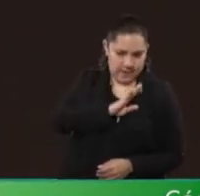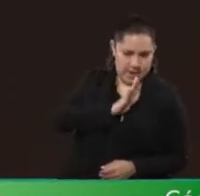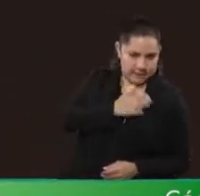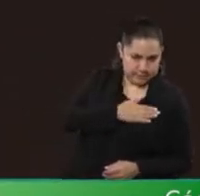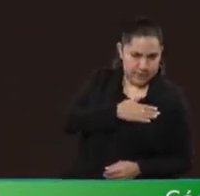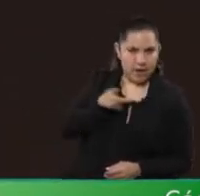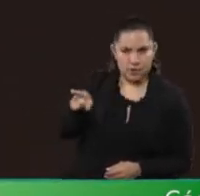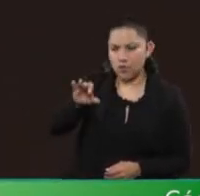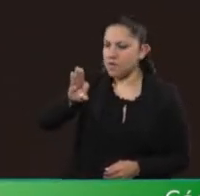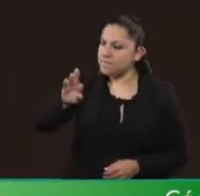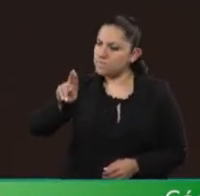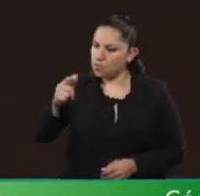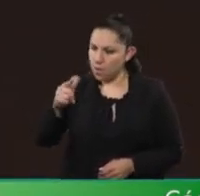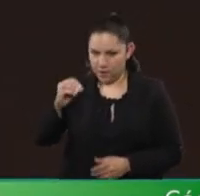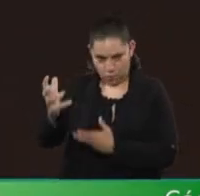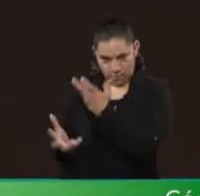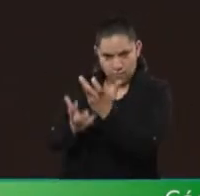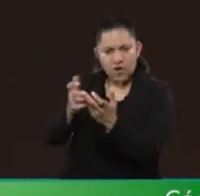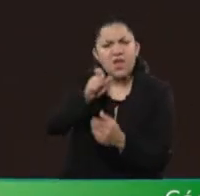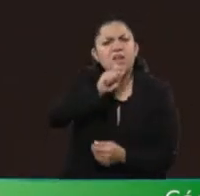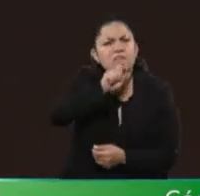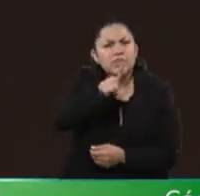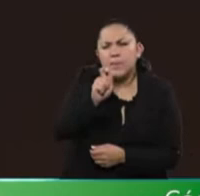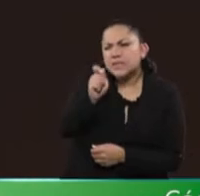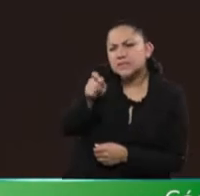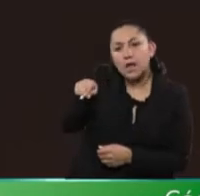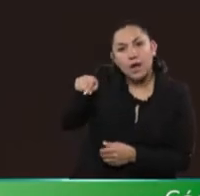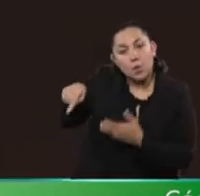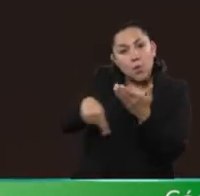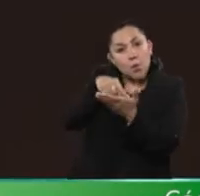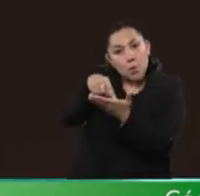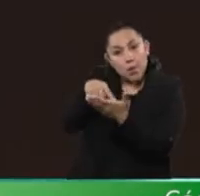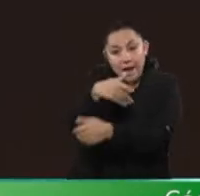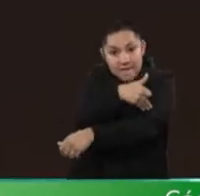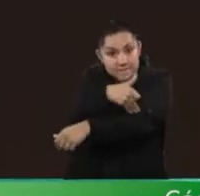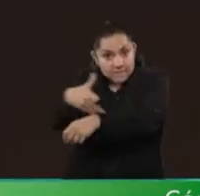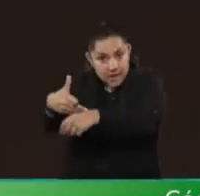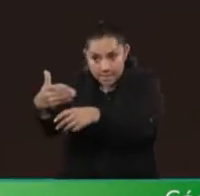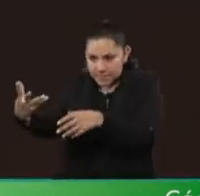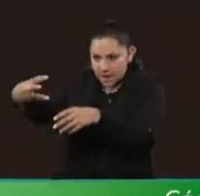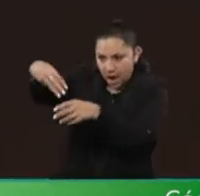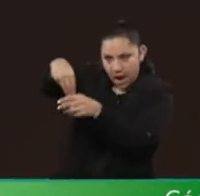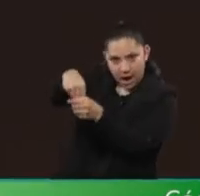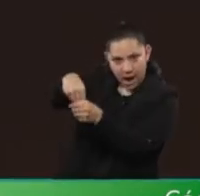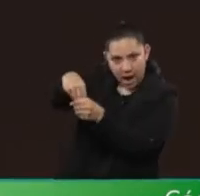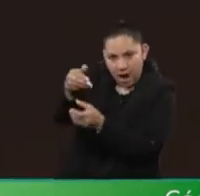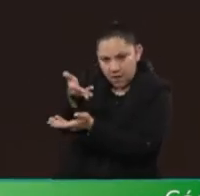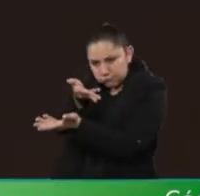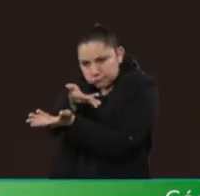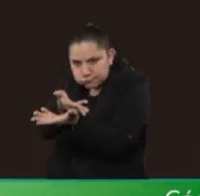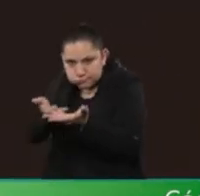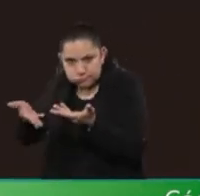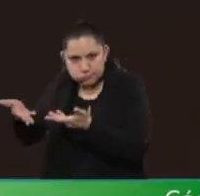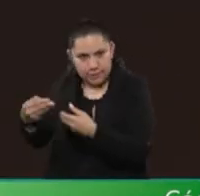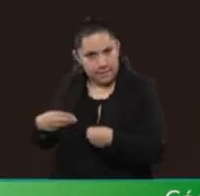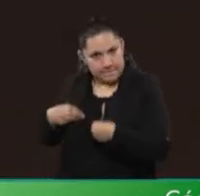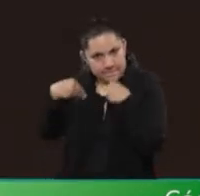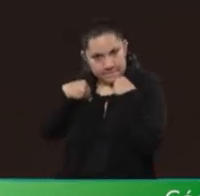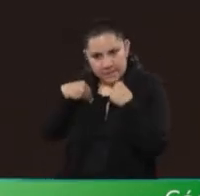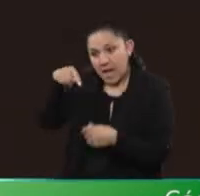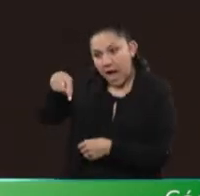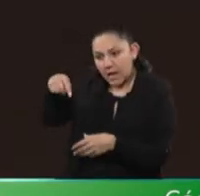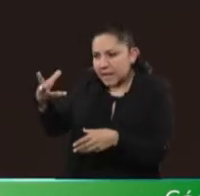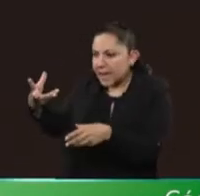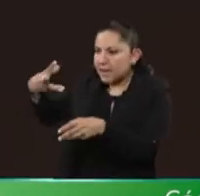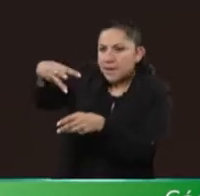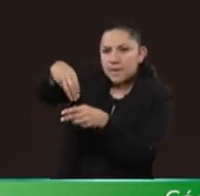entiende Como el lugar donde las familias hacen vida donde las familias encuentran su Refugio su lugar de descanso